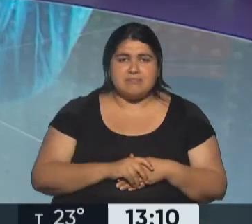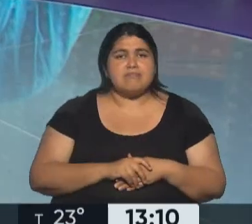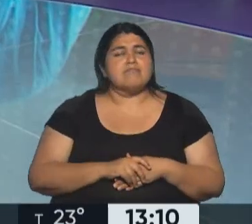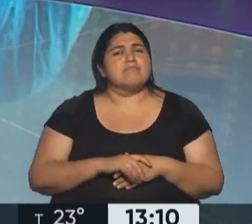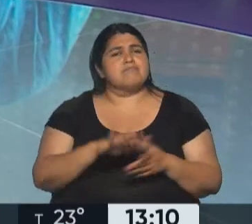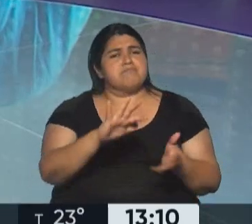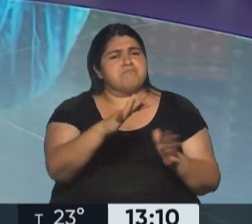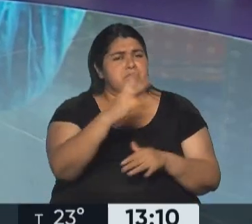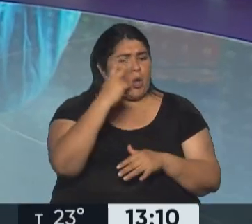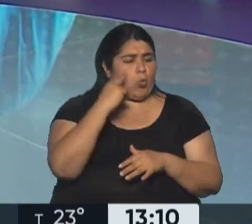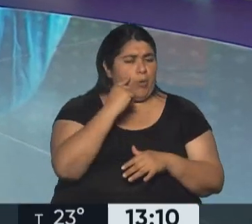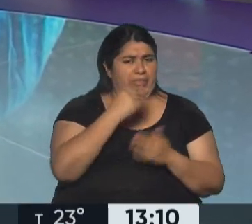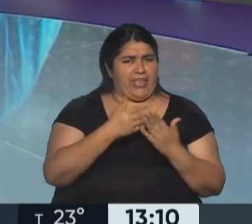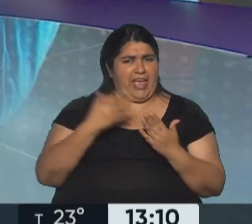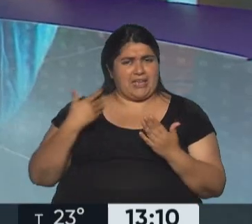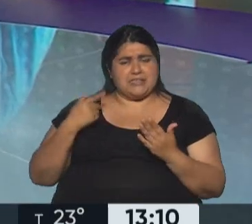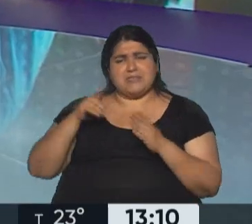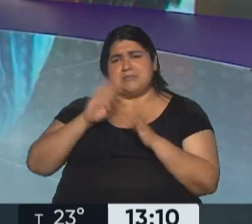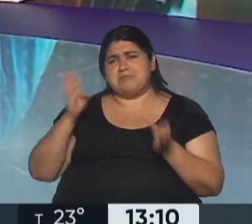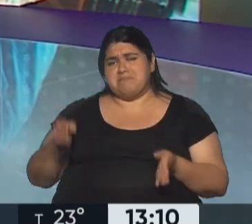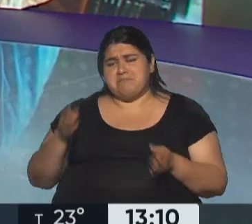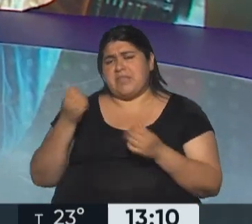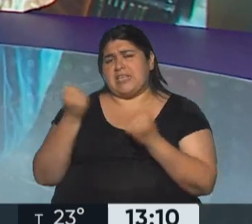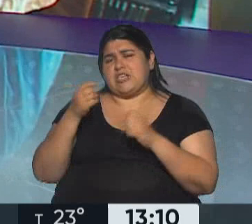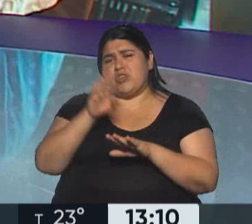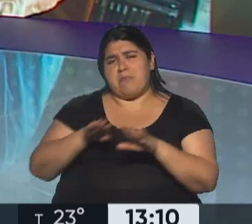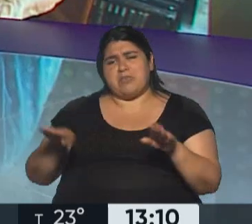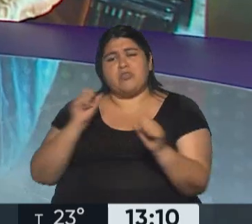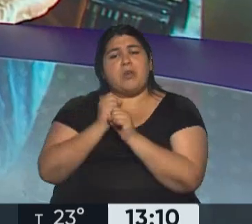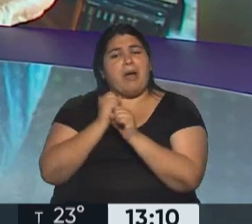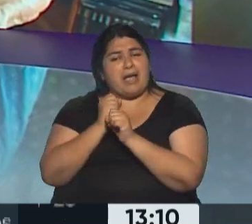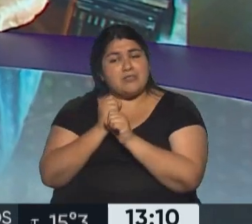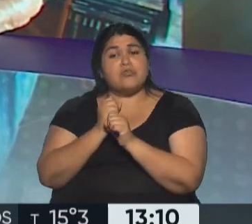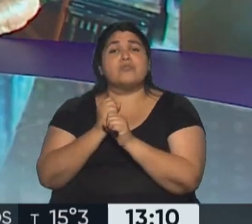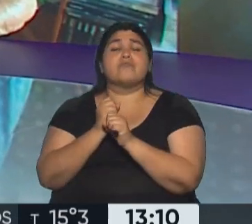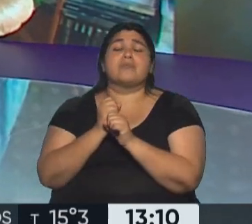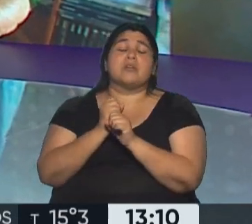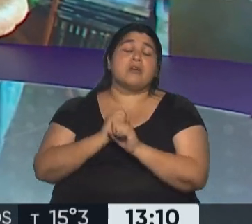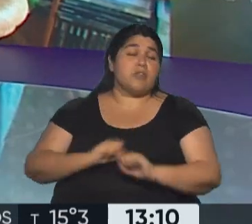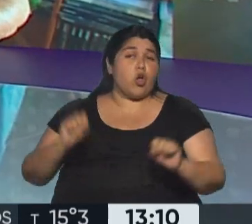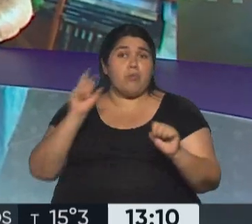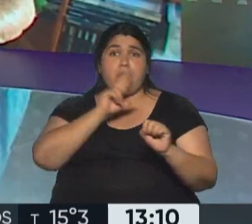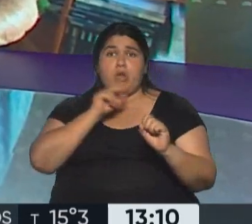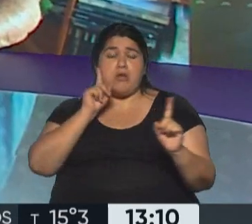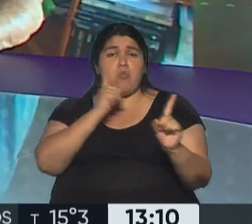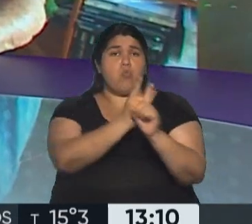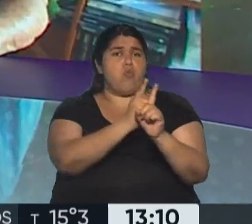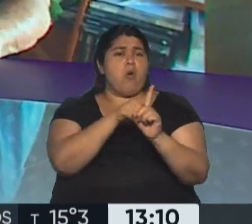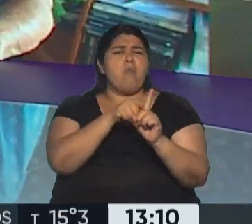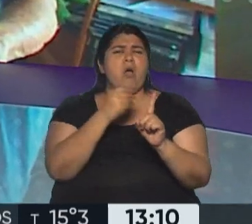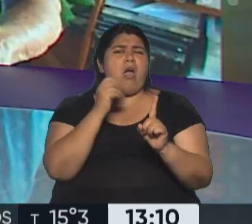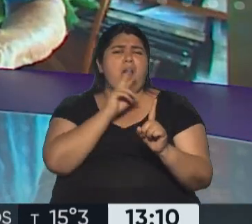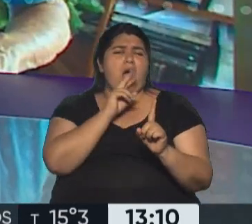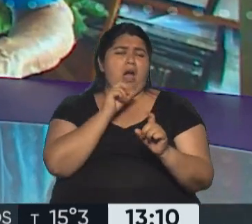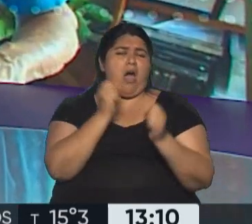Hace 9 días, Arturo López estaba trabajando en la playa de estacionamiento de la ciudad de Buenos Aires como todos los días. De pronto una mujer lo increpa porque su auto estaba rayado,